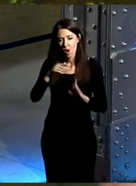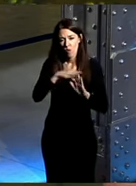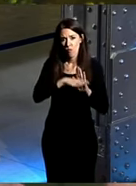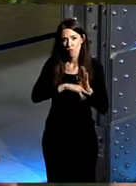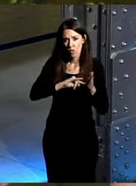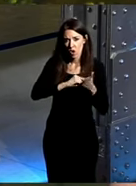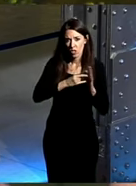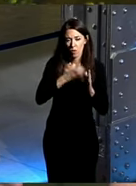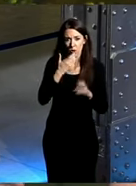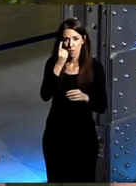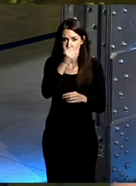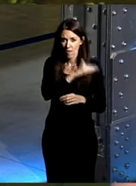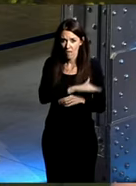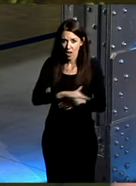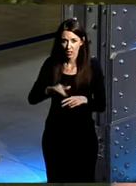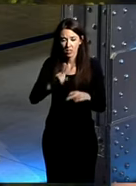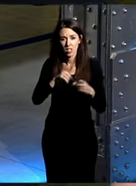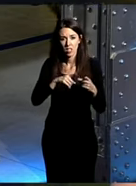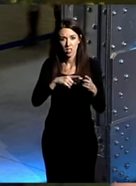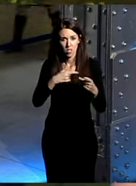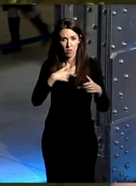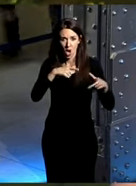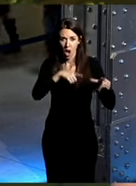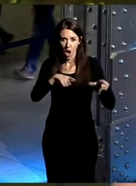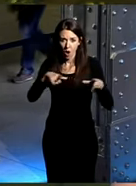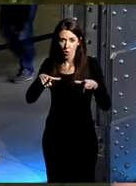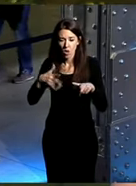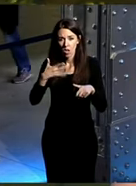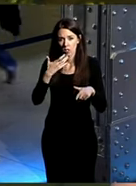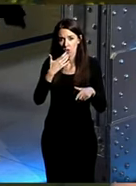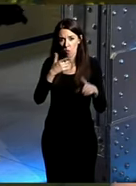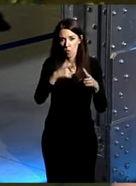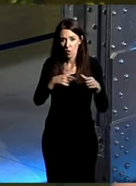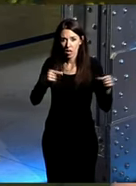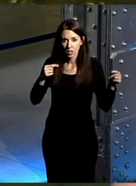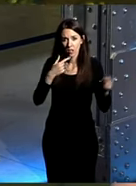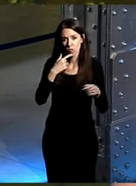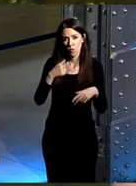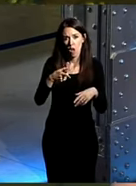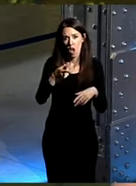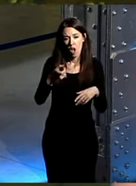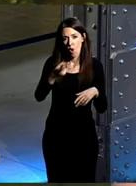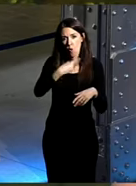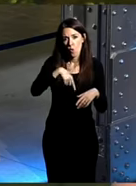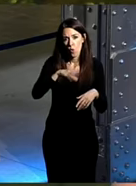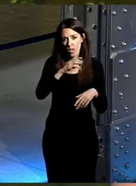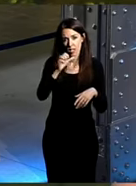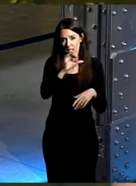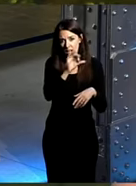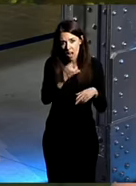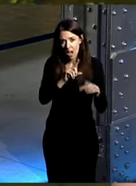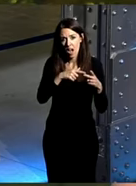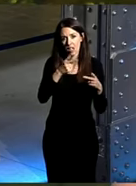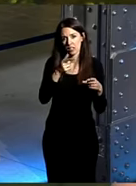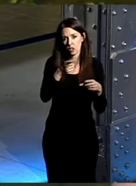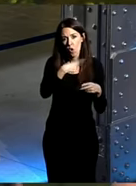programas desde infantil, desde las aulas, pues con plataformas como WeClass, como WeClass Infantium, en que